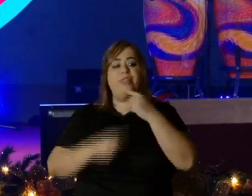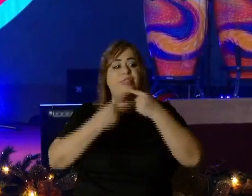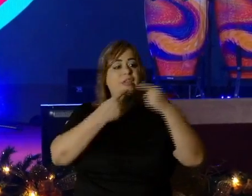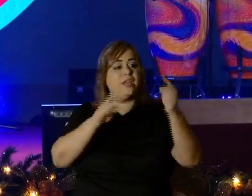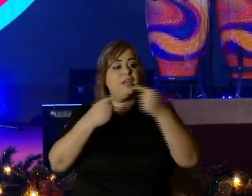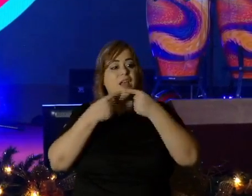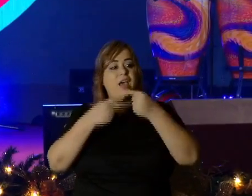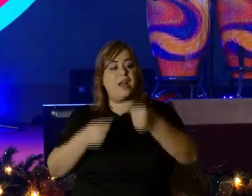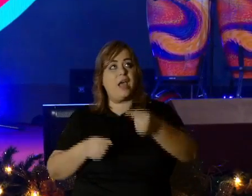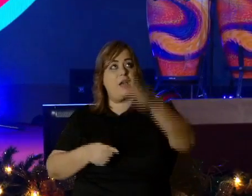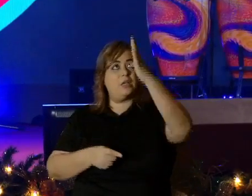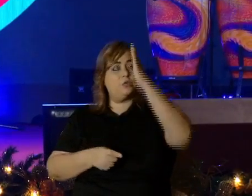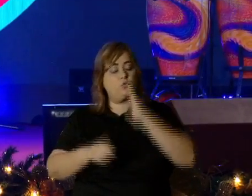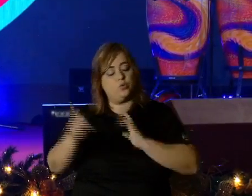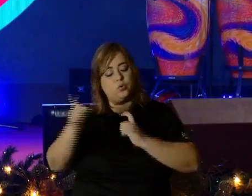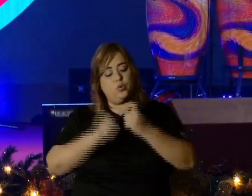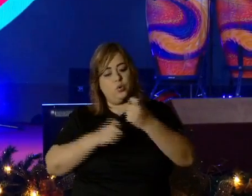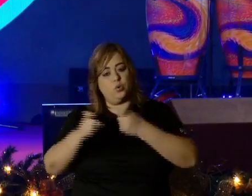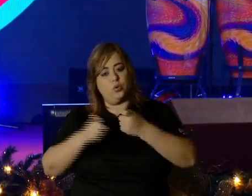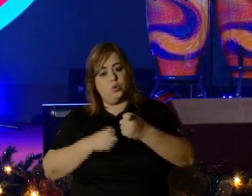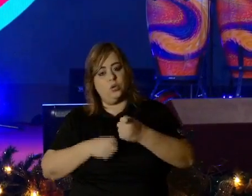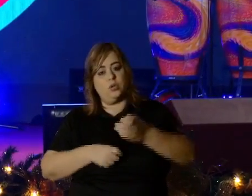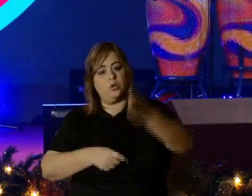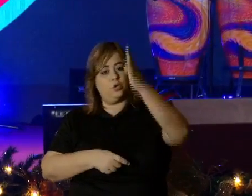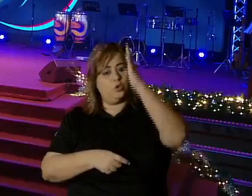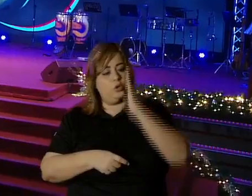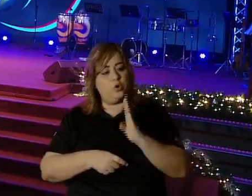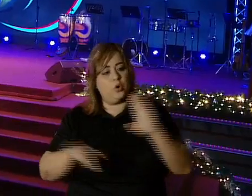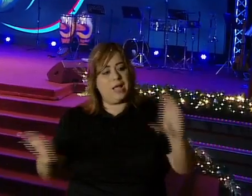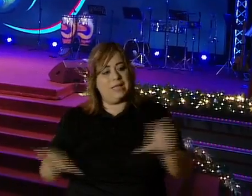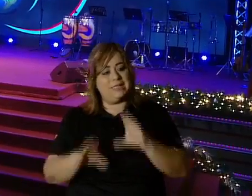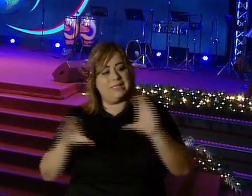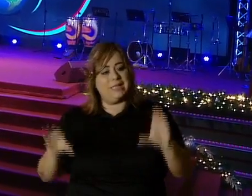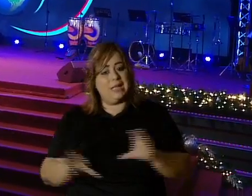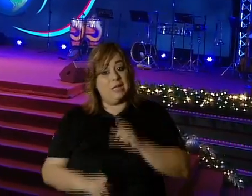el Señor. Y yo sé que Dios va a hacer algo en tu vida.